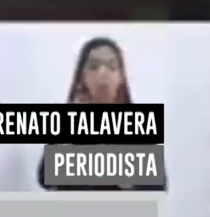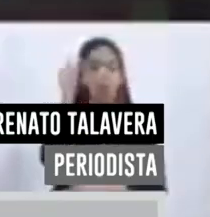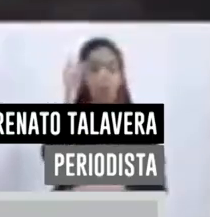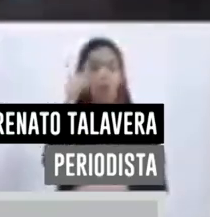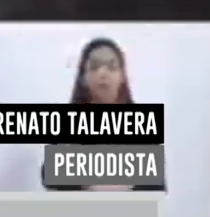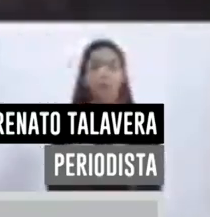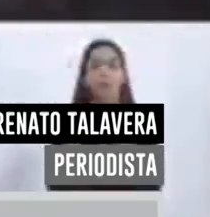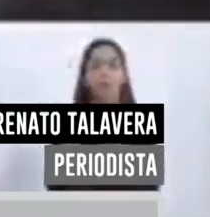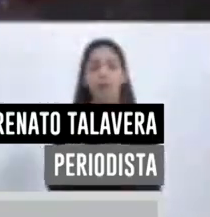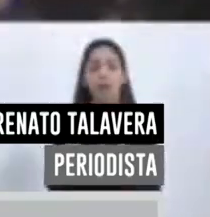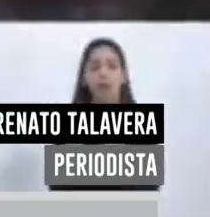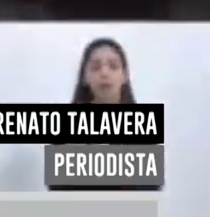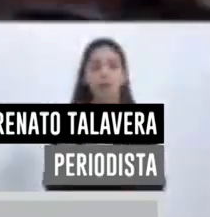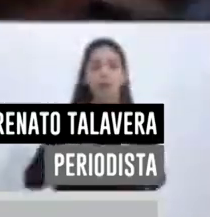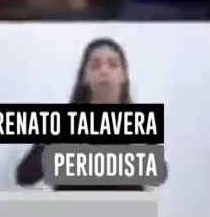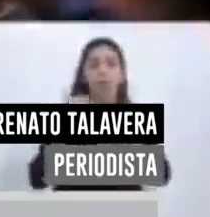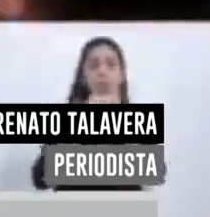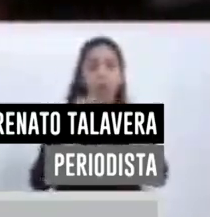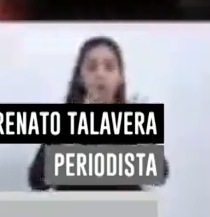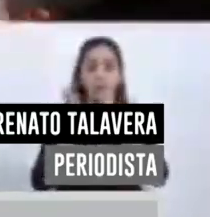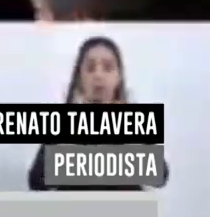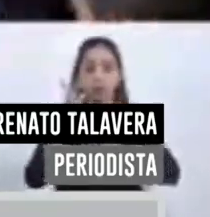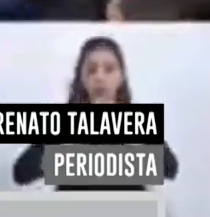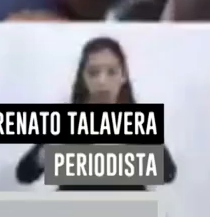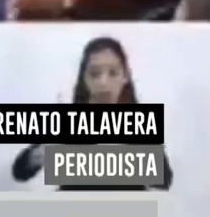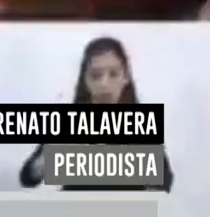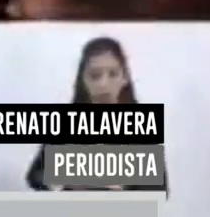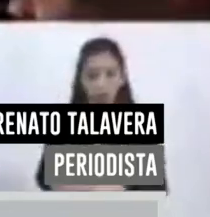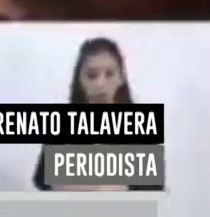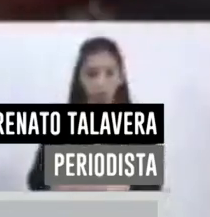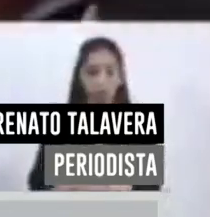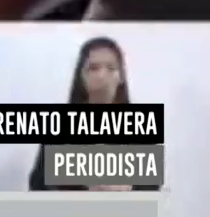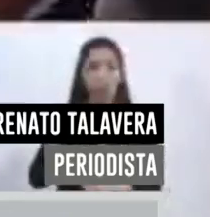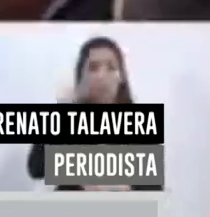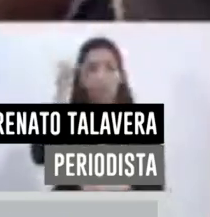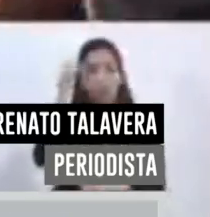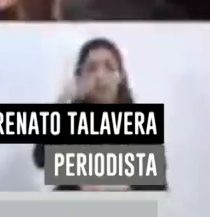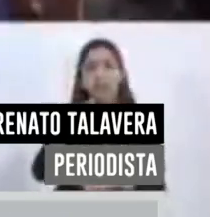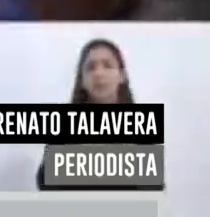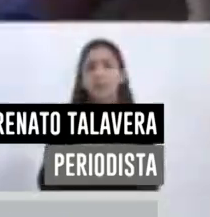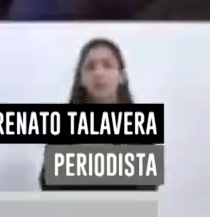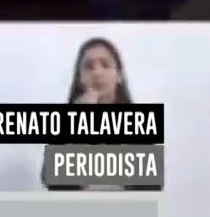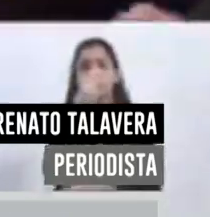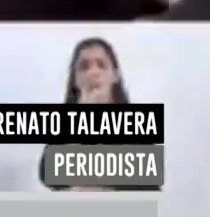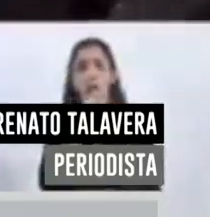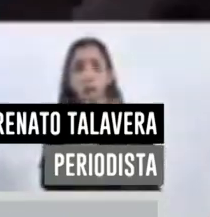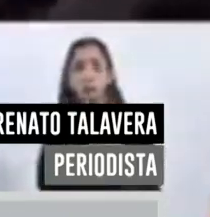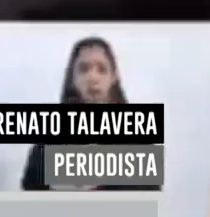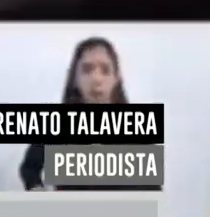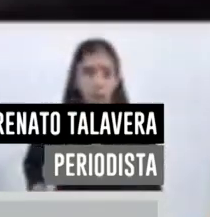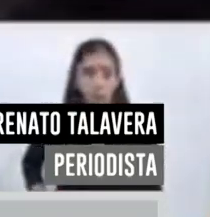el abogado acusado o indicado en este supuesto acuerdo que había